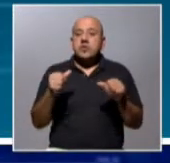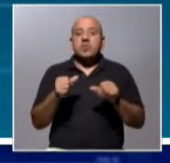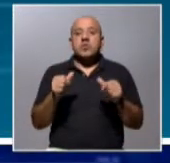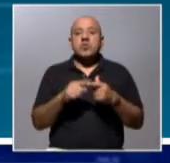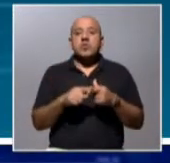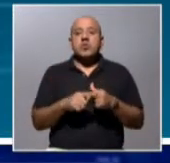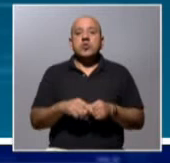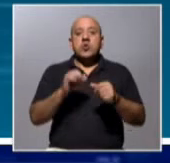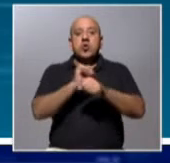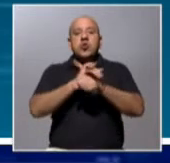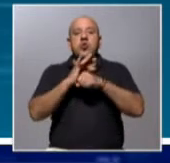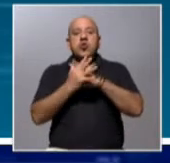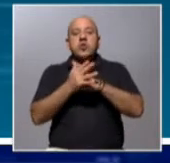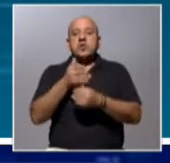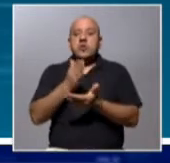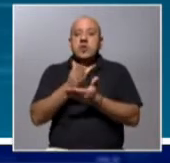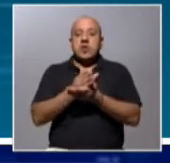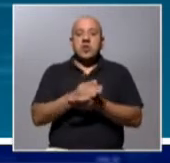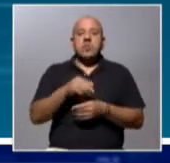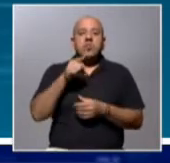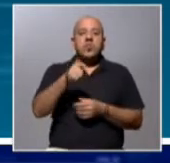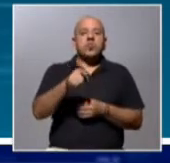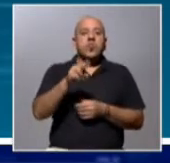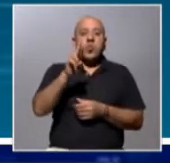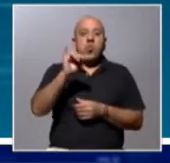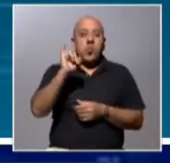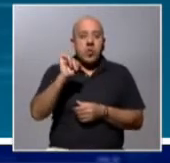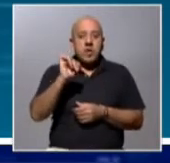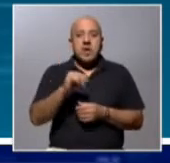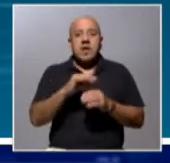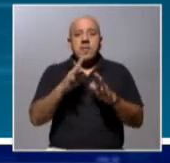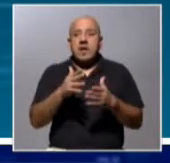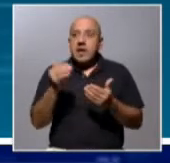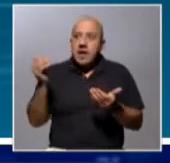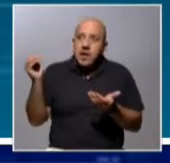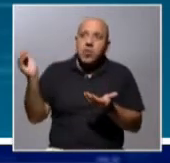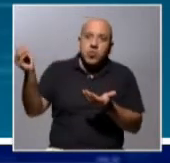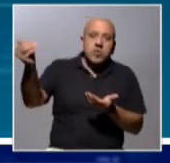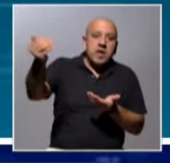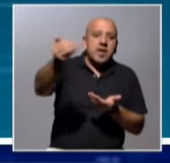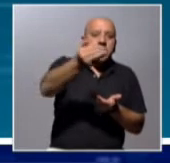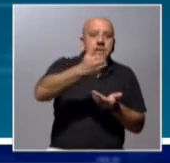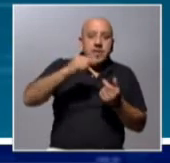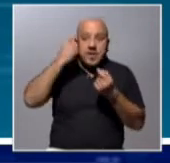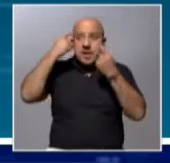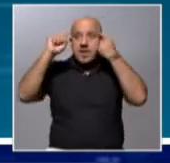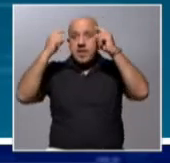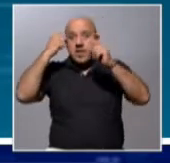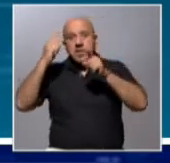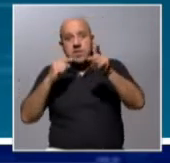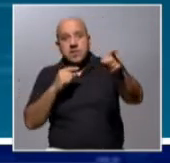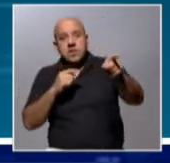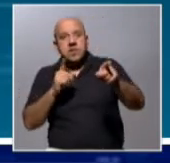es coronasolidaria.uy, porque era la forma de reunir también otras iniciativas que no tenían que ver tanto